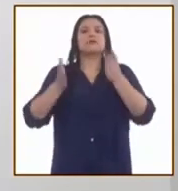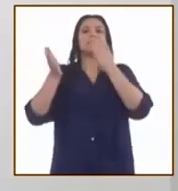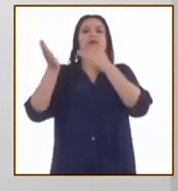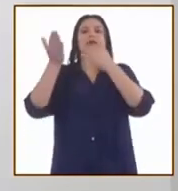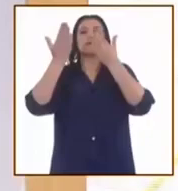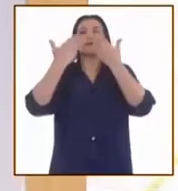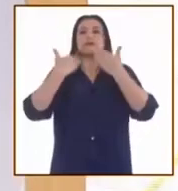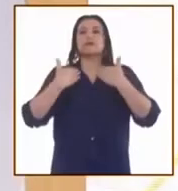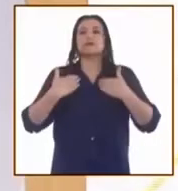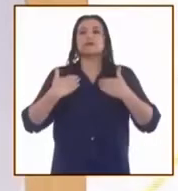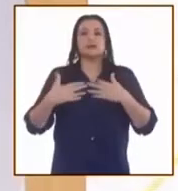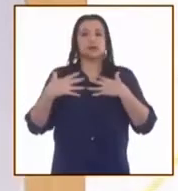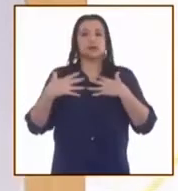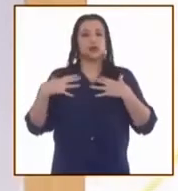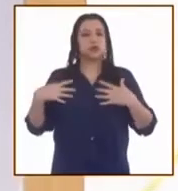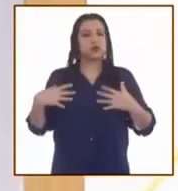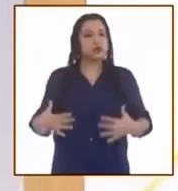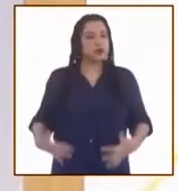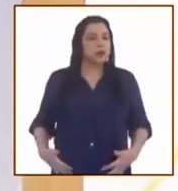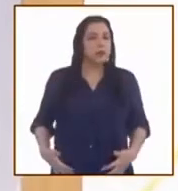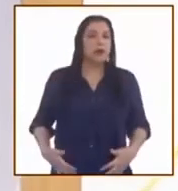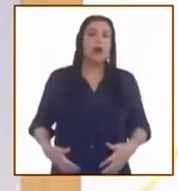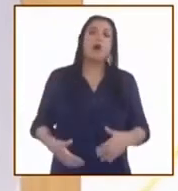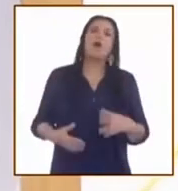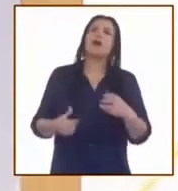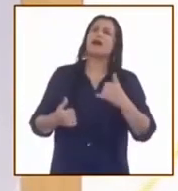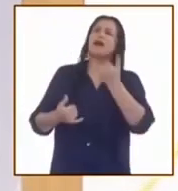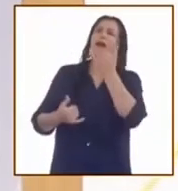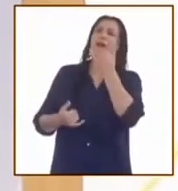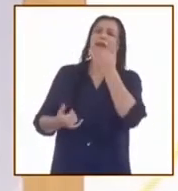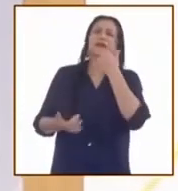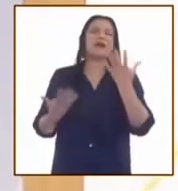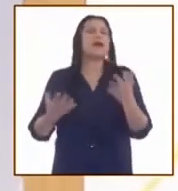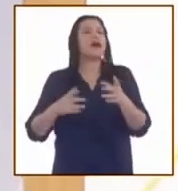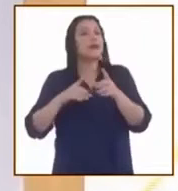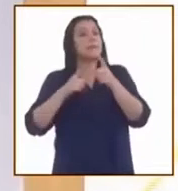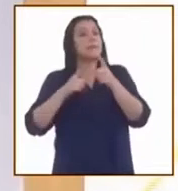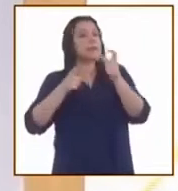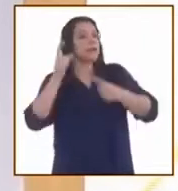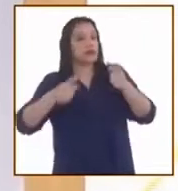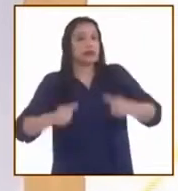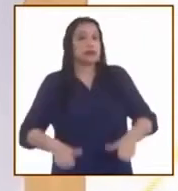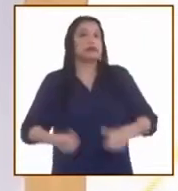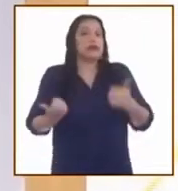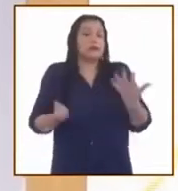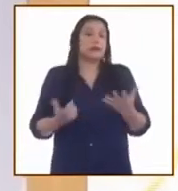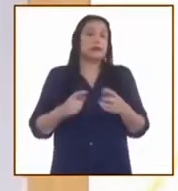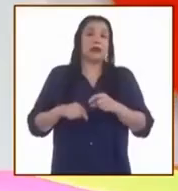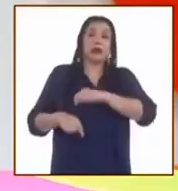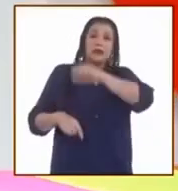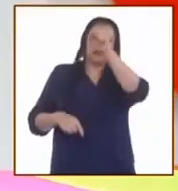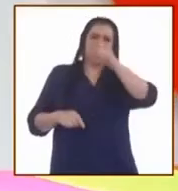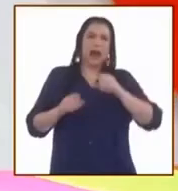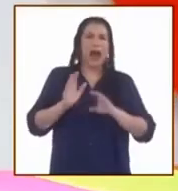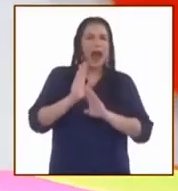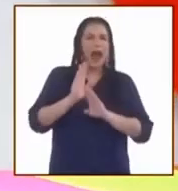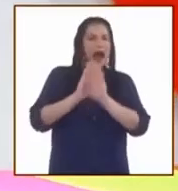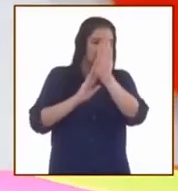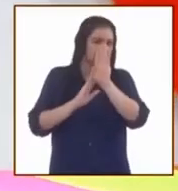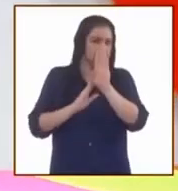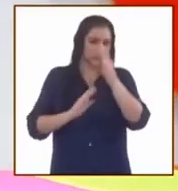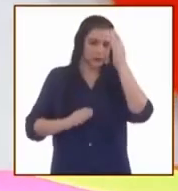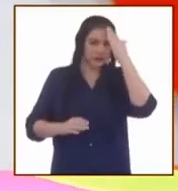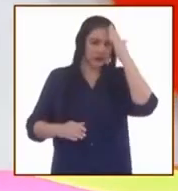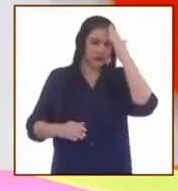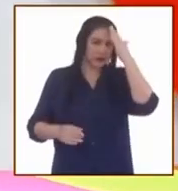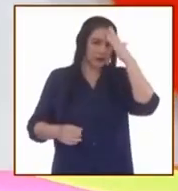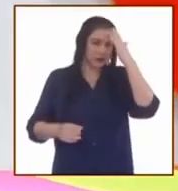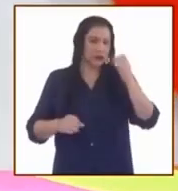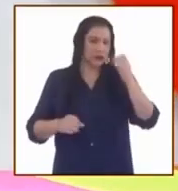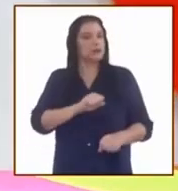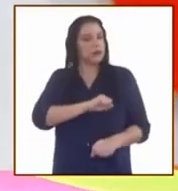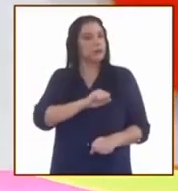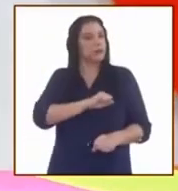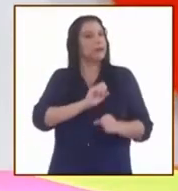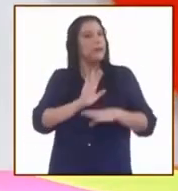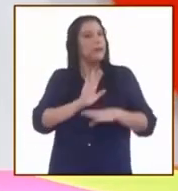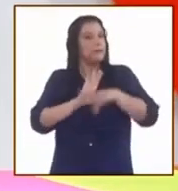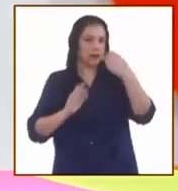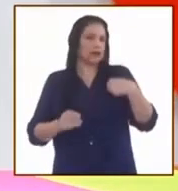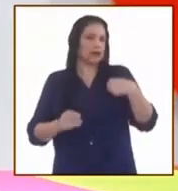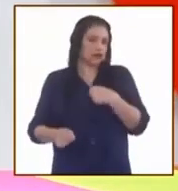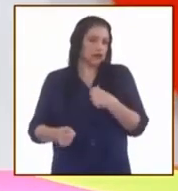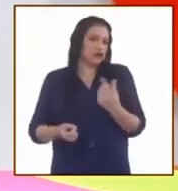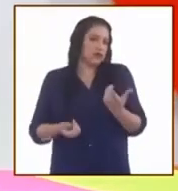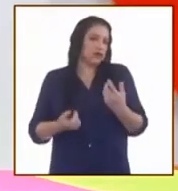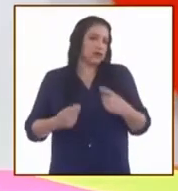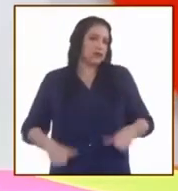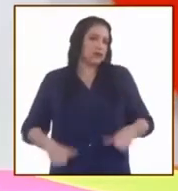nuestro cuerpo. ¿Cómo les habrá ido a nuestros amigos de las zonas altas de nuestro país en este experimento? Sabemos que su frecuencia es mayor que la nuestra, así